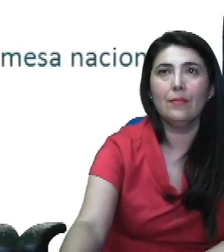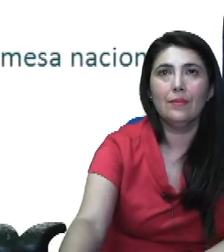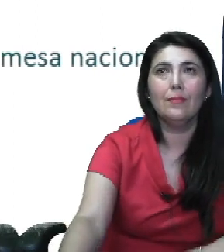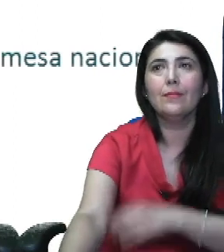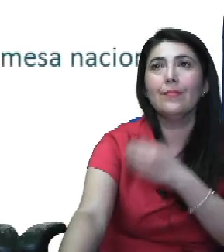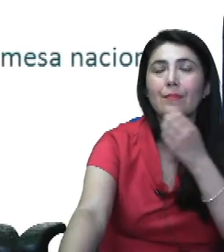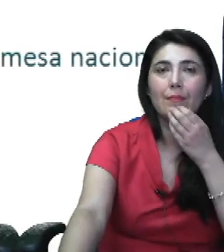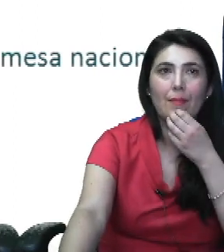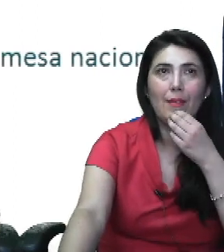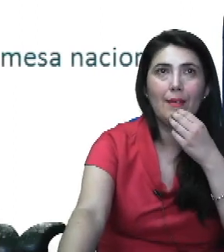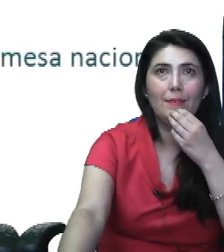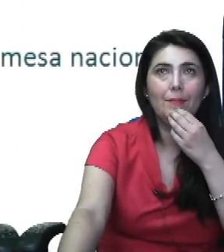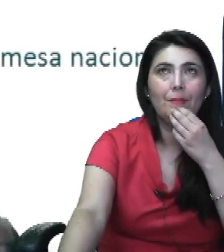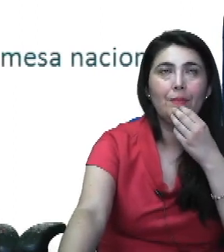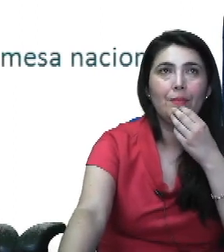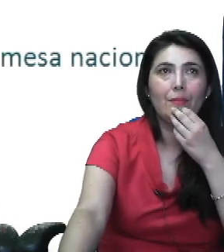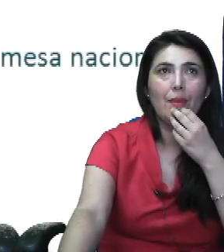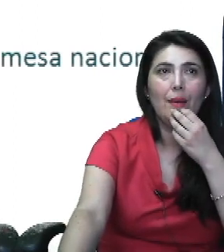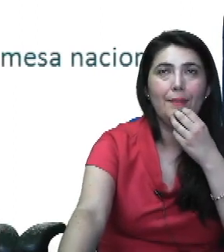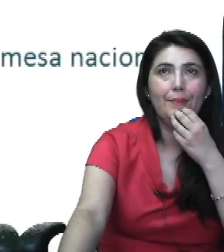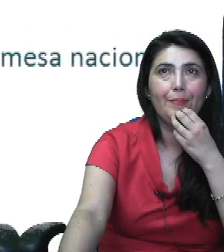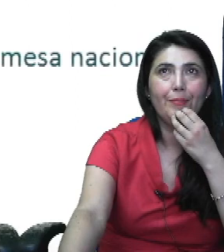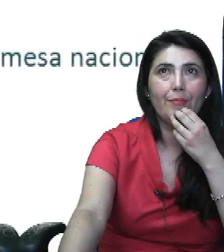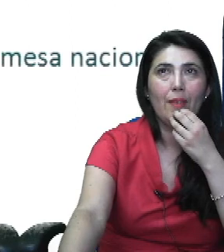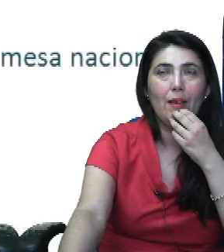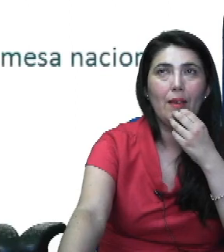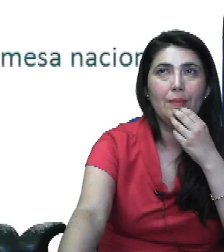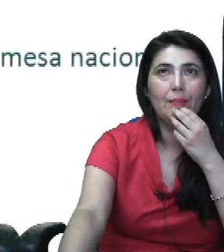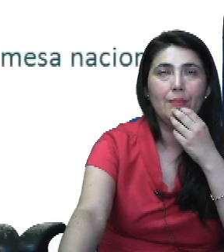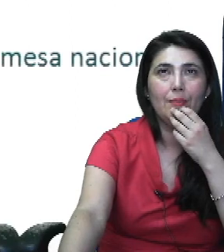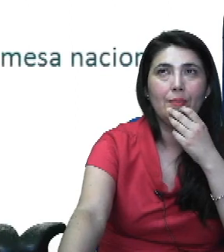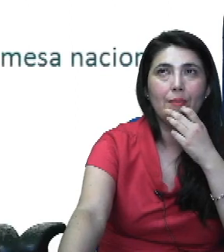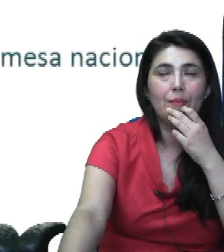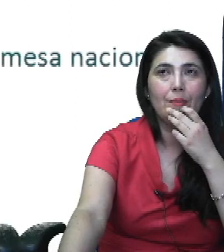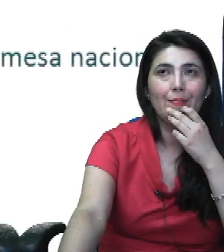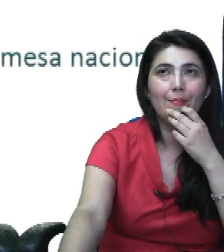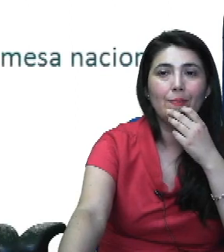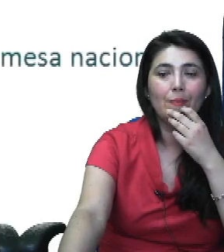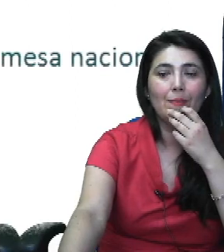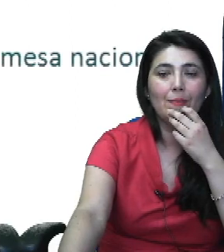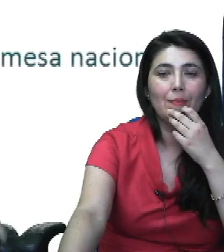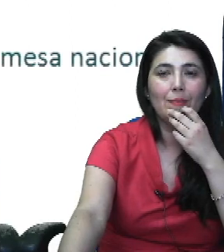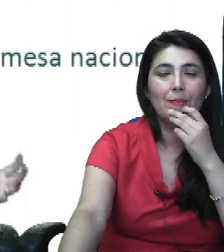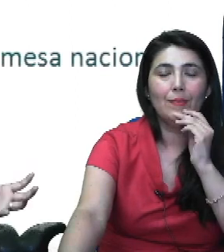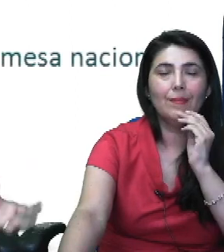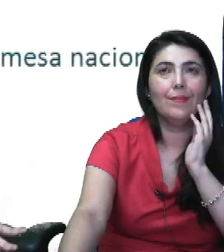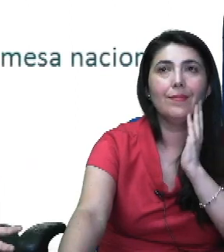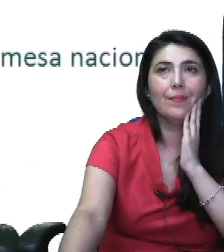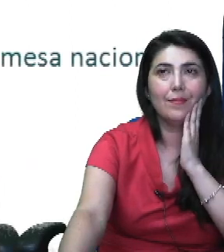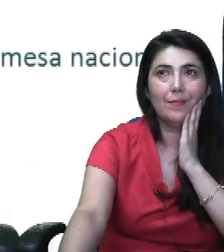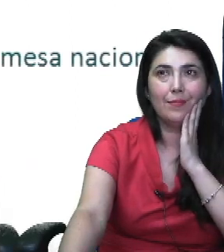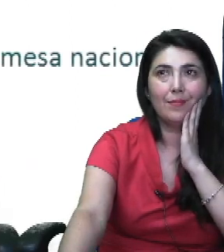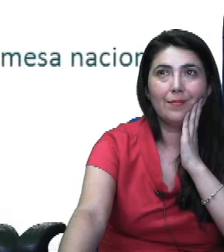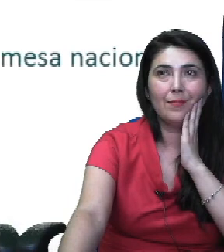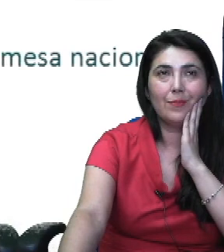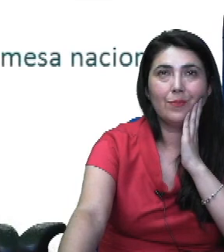lo desarrollamos entonces MinSal en colaboración con ONEMI y apoyo de OPS y UNICEF. Se desarrolló en el marco de esta